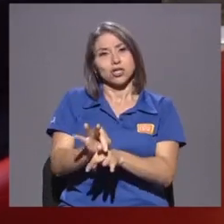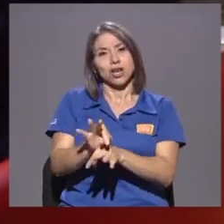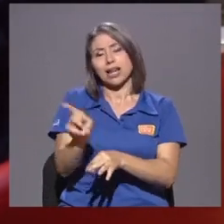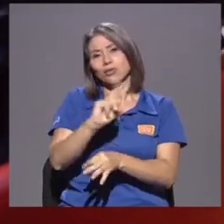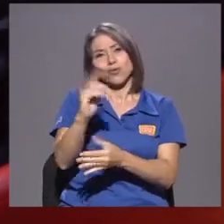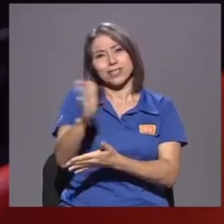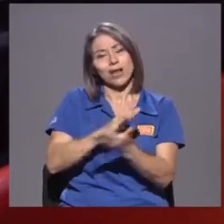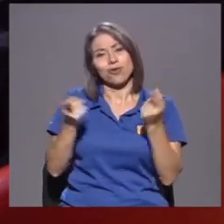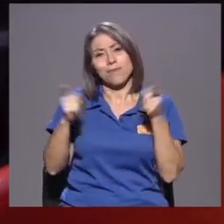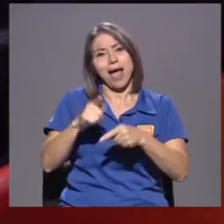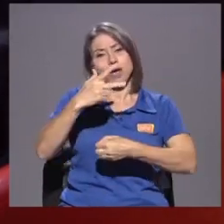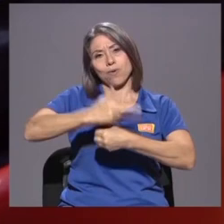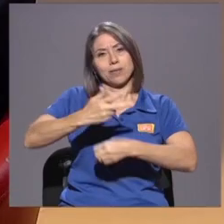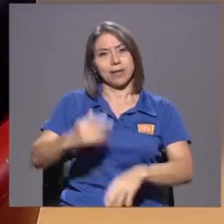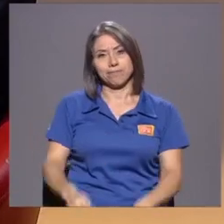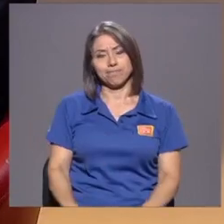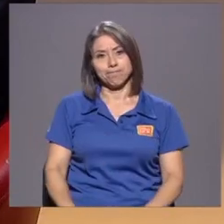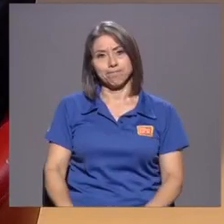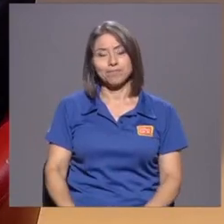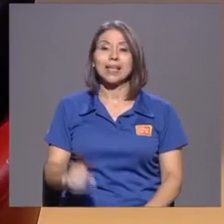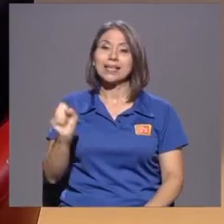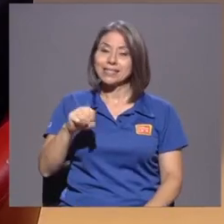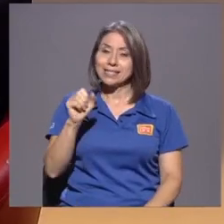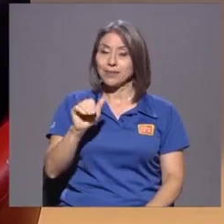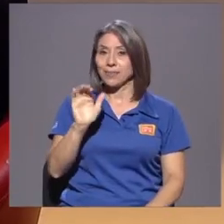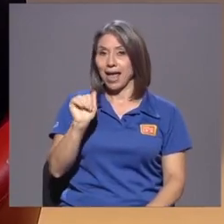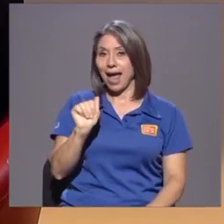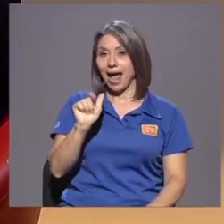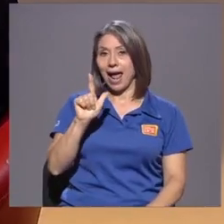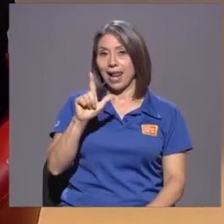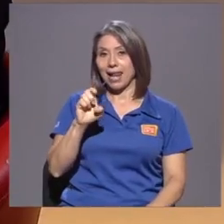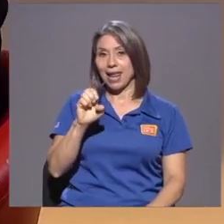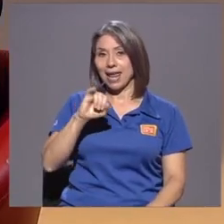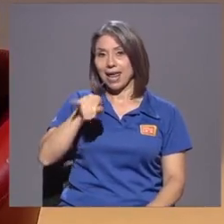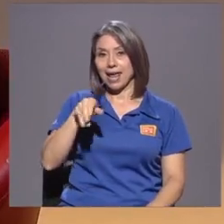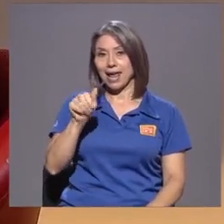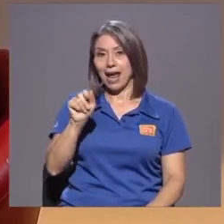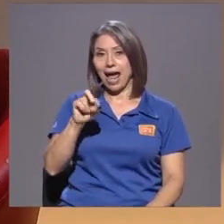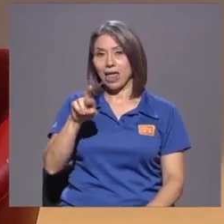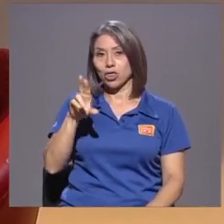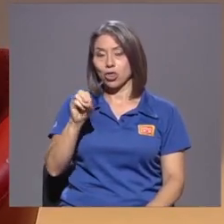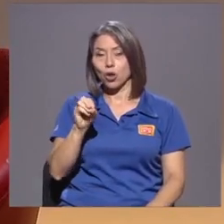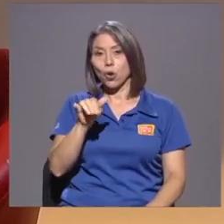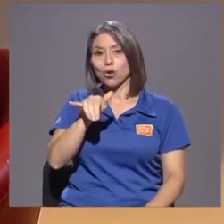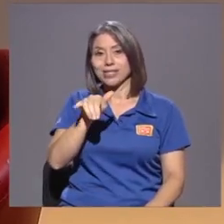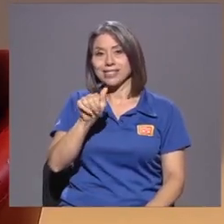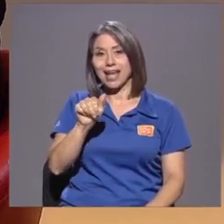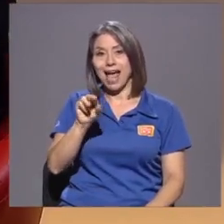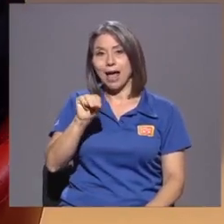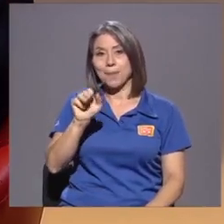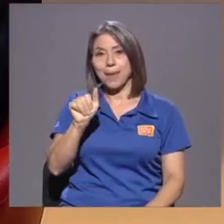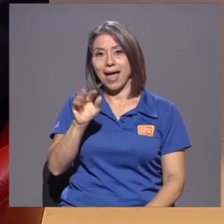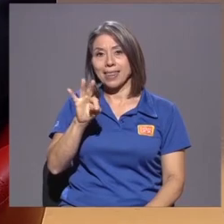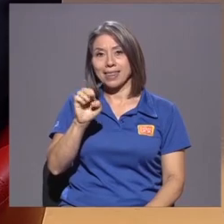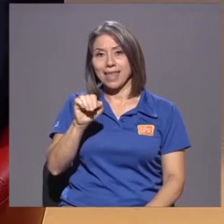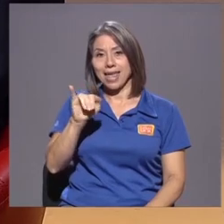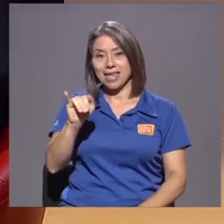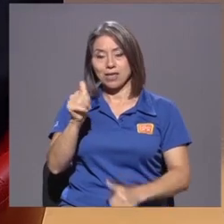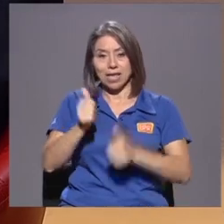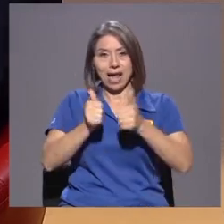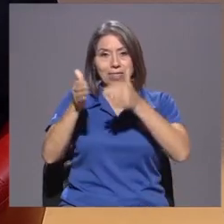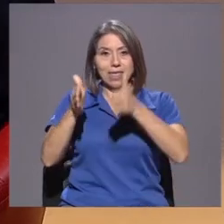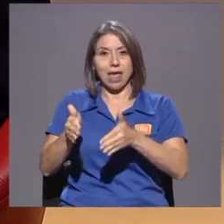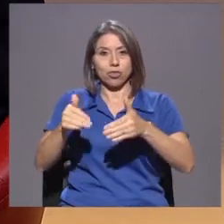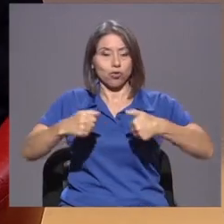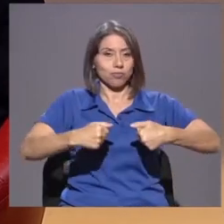que me parece que en guatemala existe si alejandro giammattei que es como se llama el que se disputará la presidencia con sandra torres y